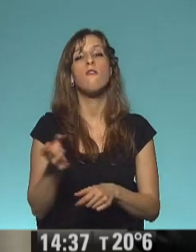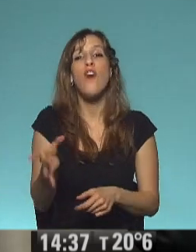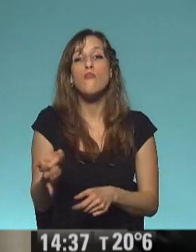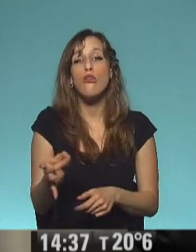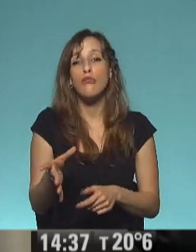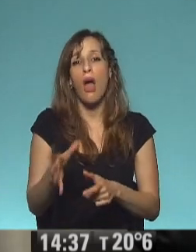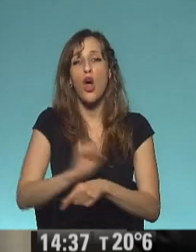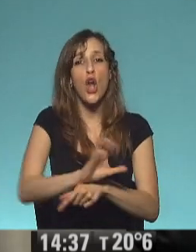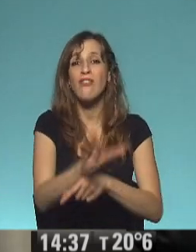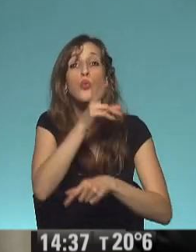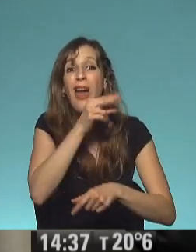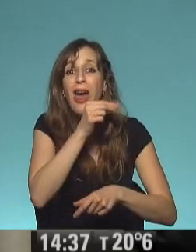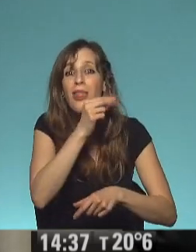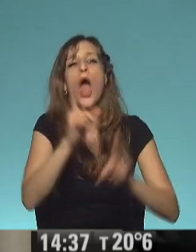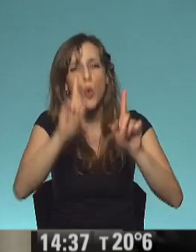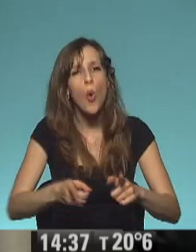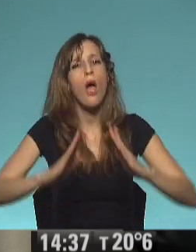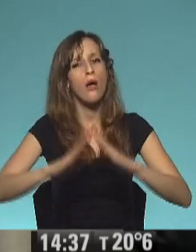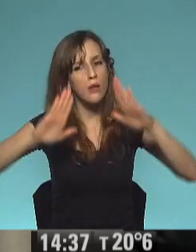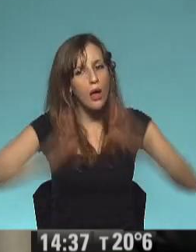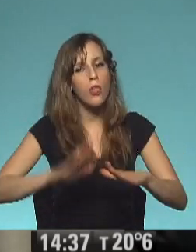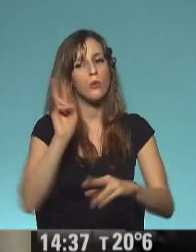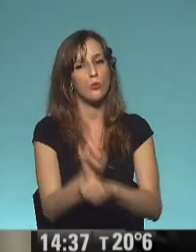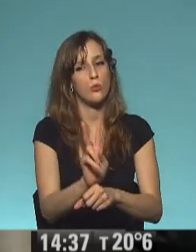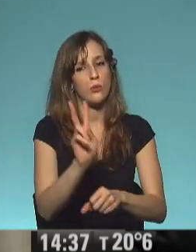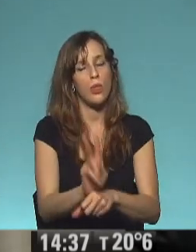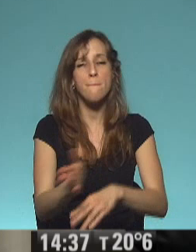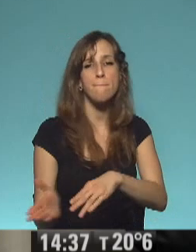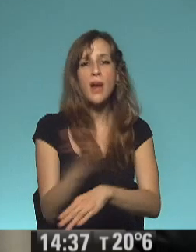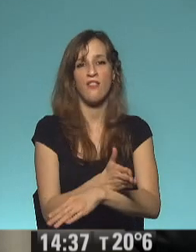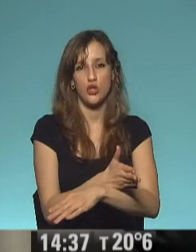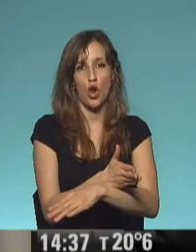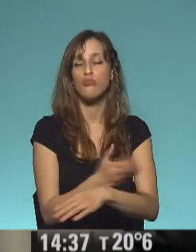cuarentena aunque no tenía casos. Segundo, entender